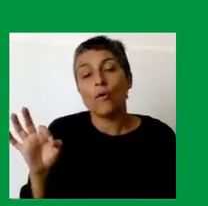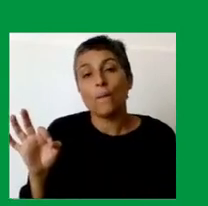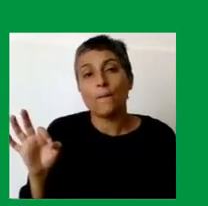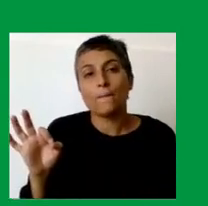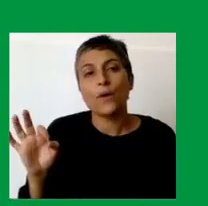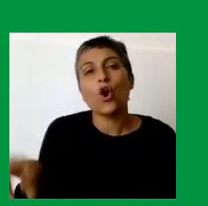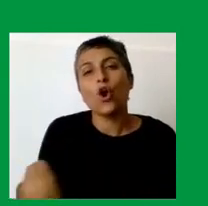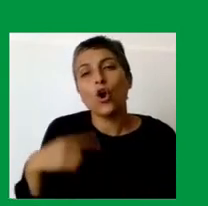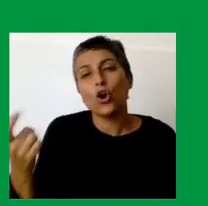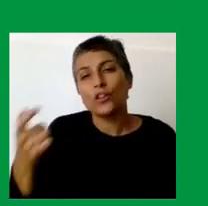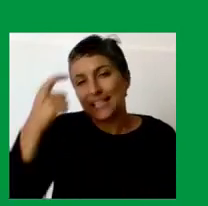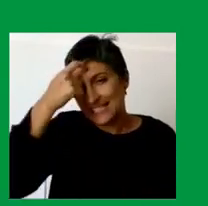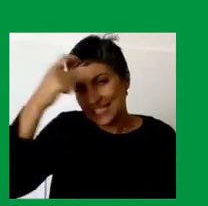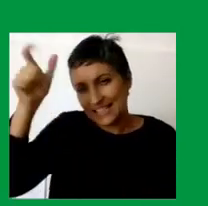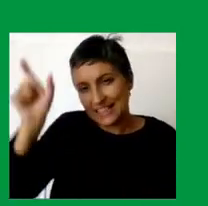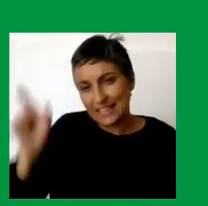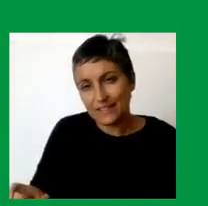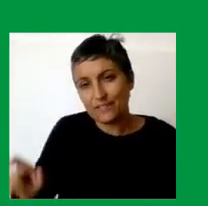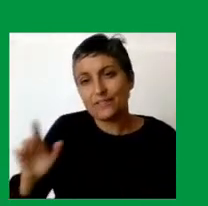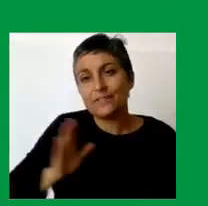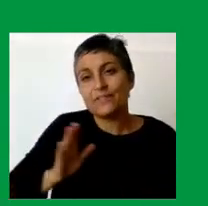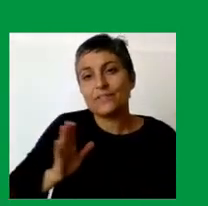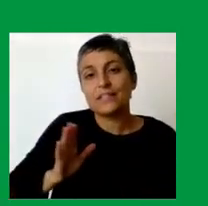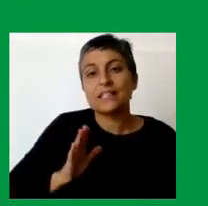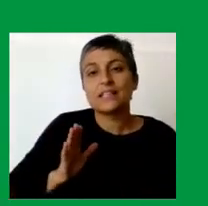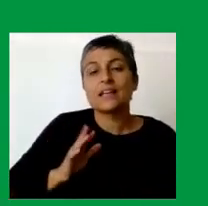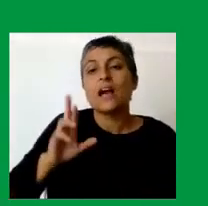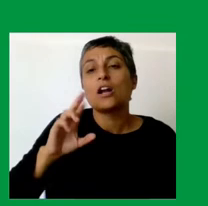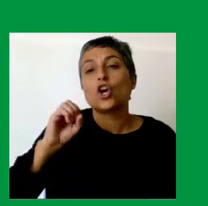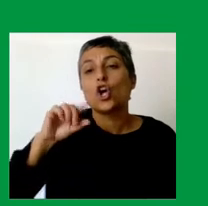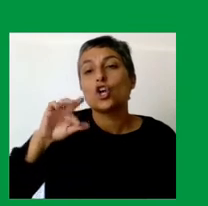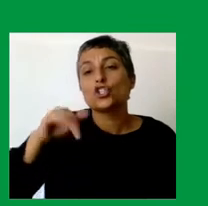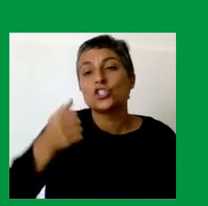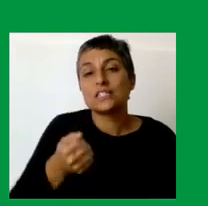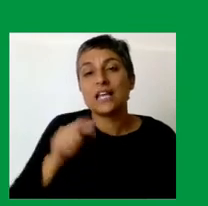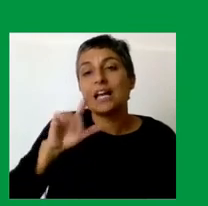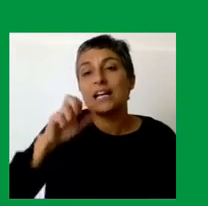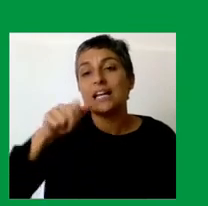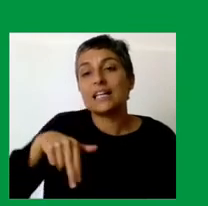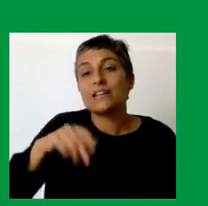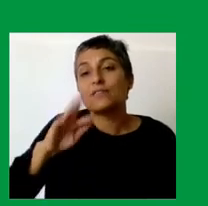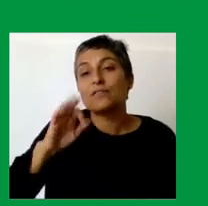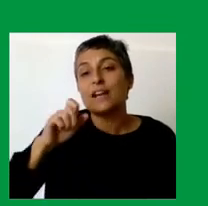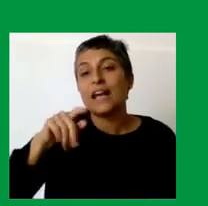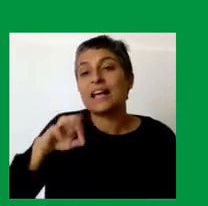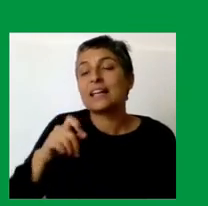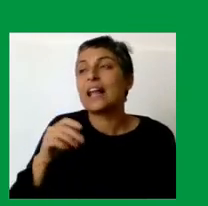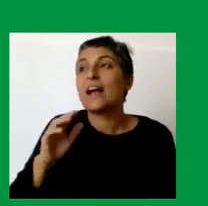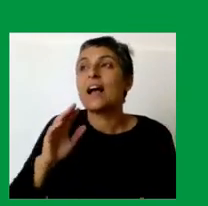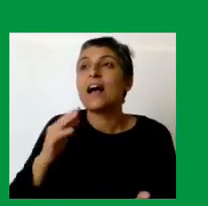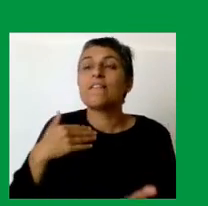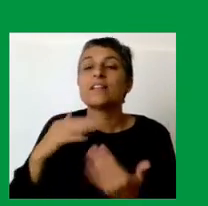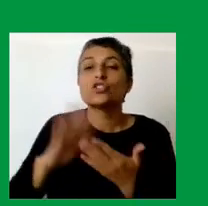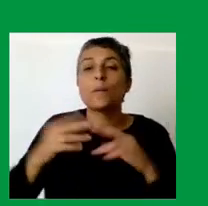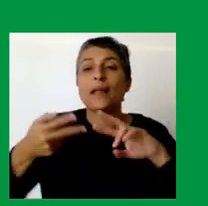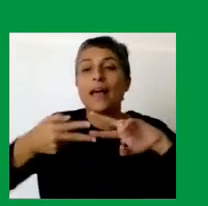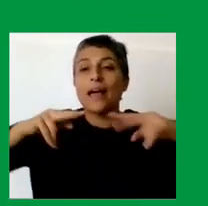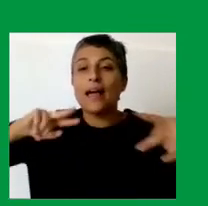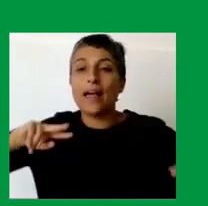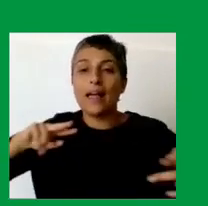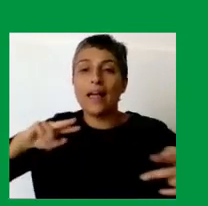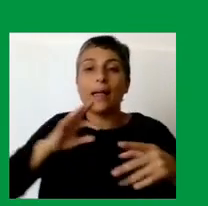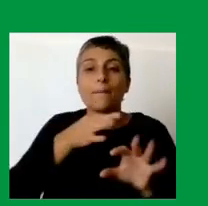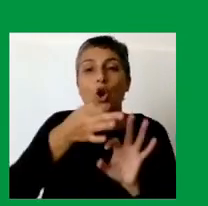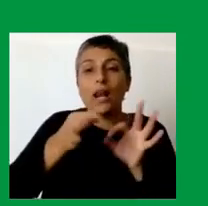Otra científica que se llamó Rosalind Franklin, que trabajó con la estructura molecular del ADN, y